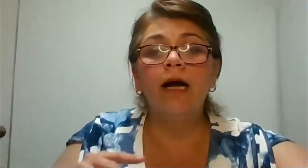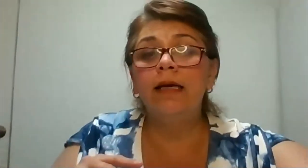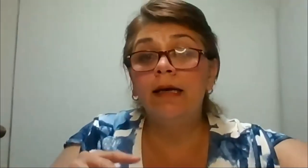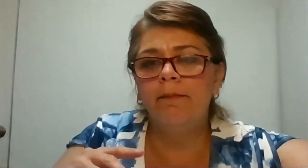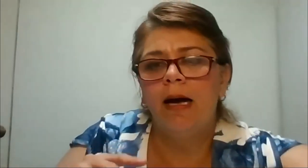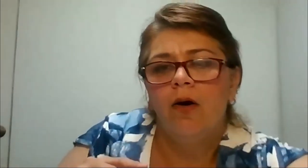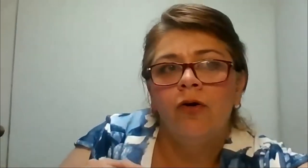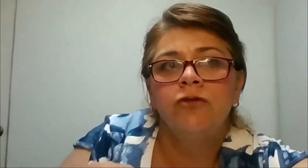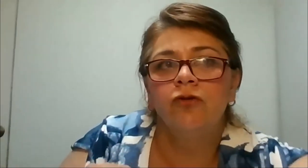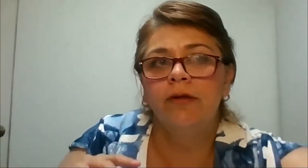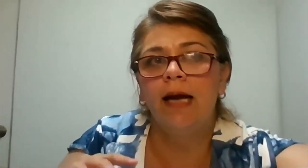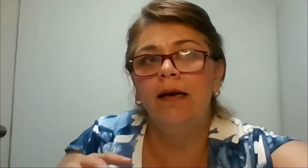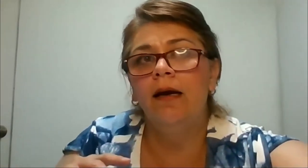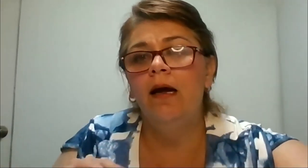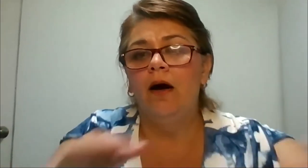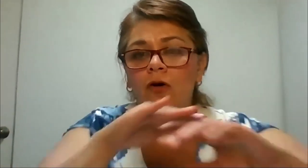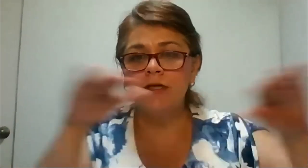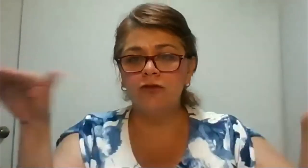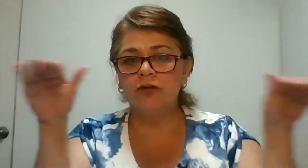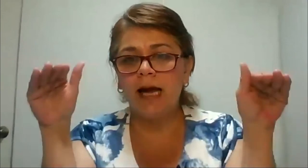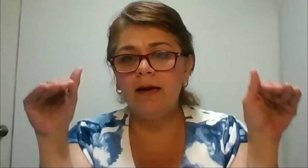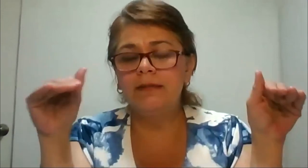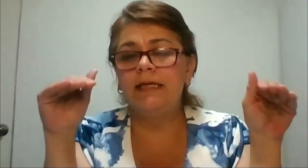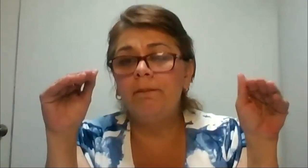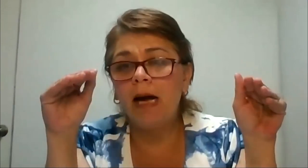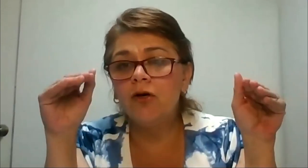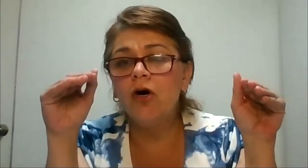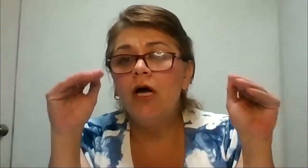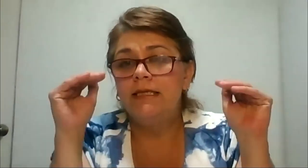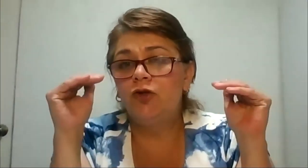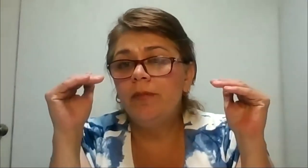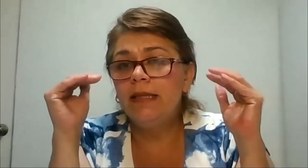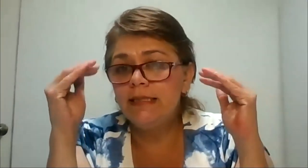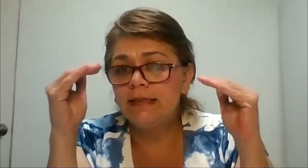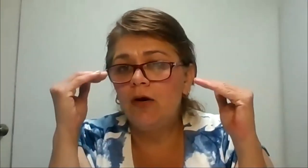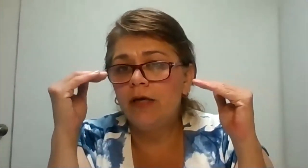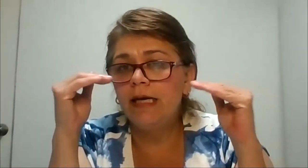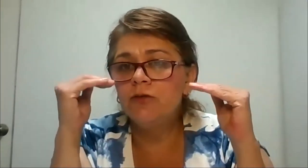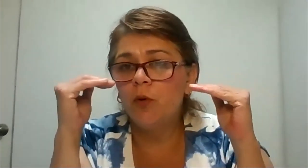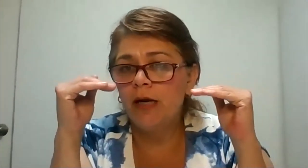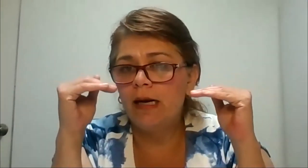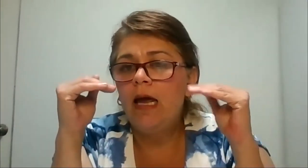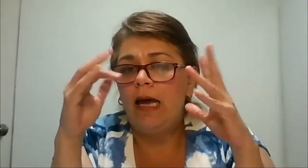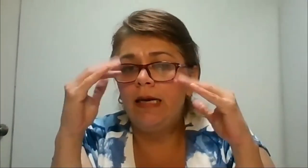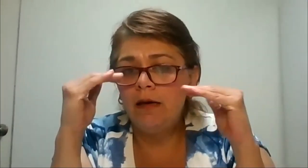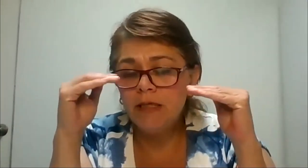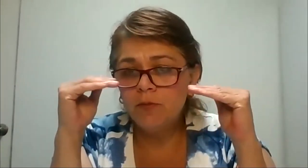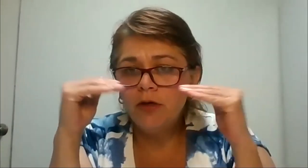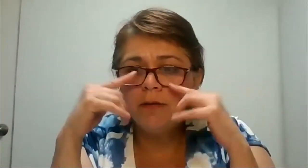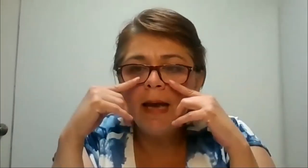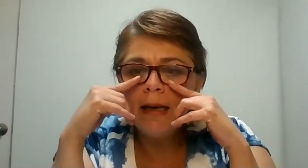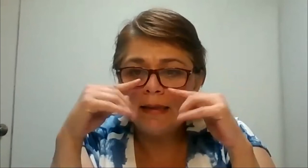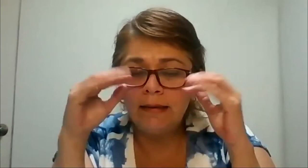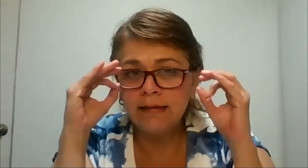un organigrama horizontal. Sin embargo, si tú me dices que lo quieres poner en el